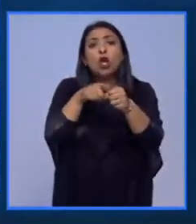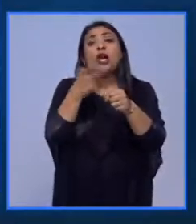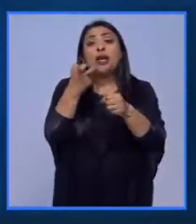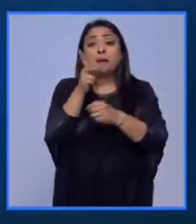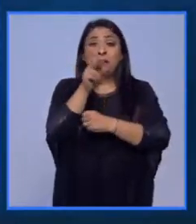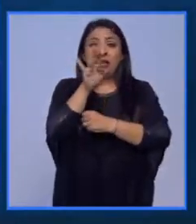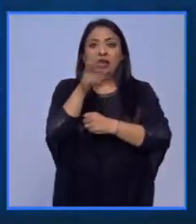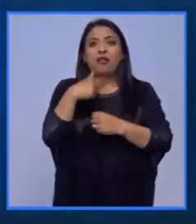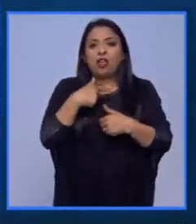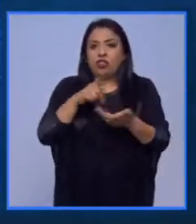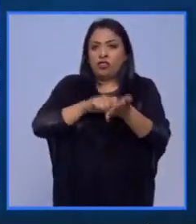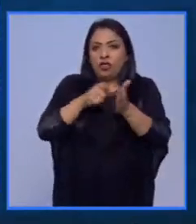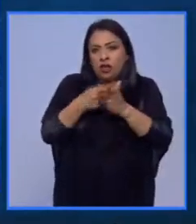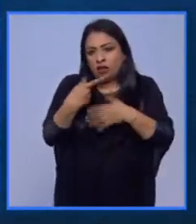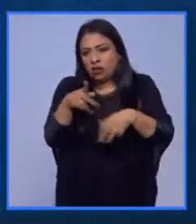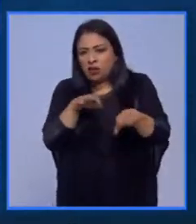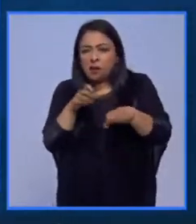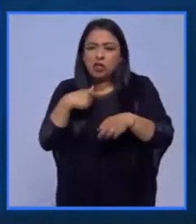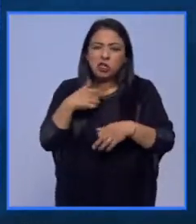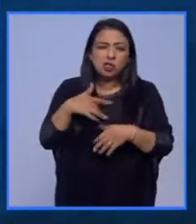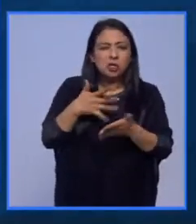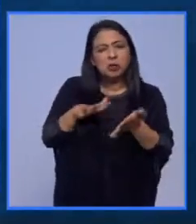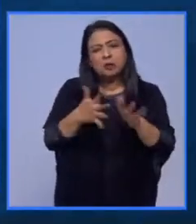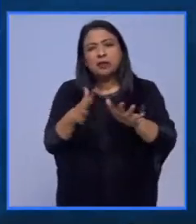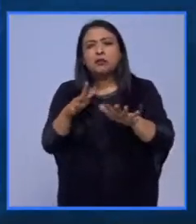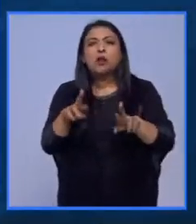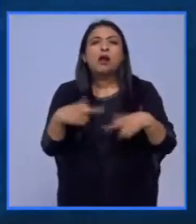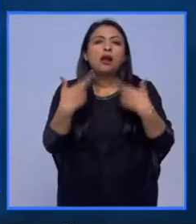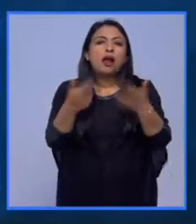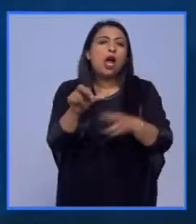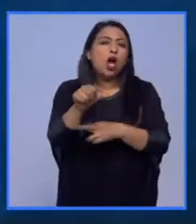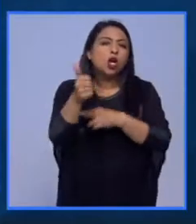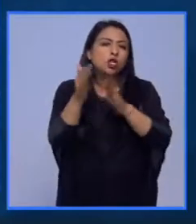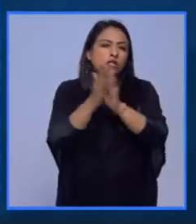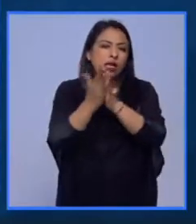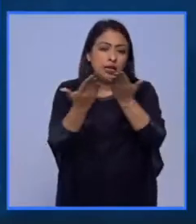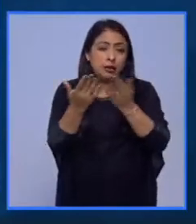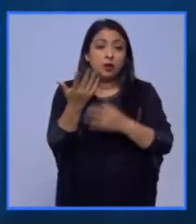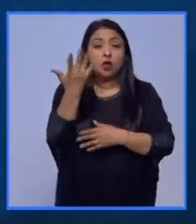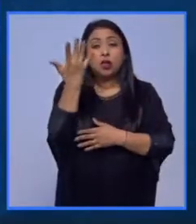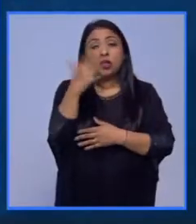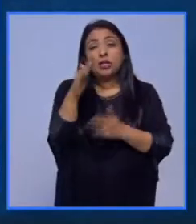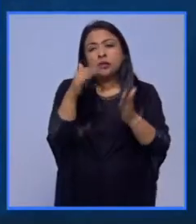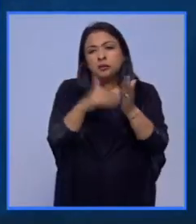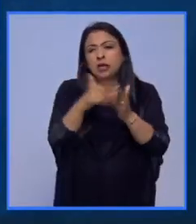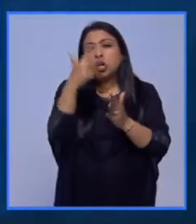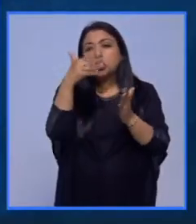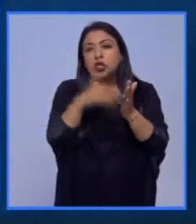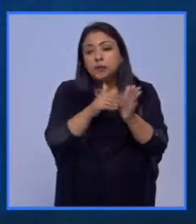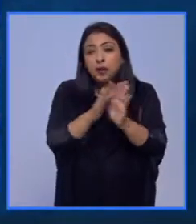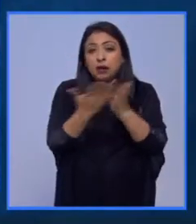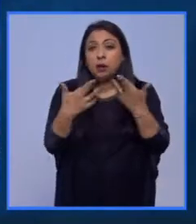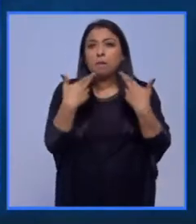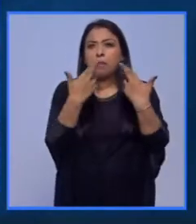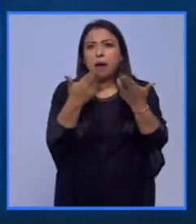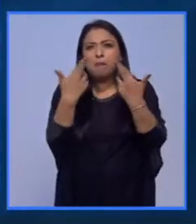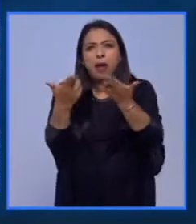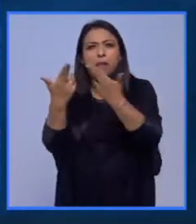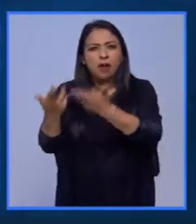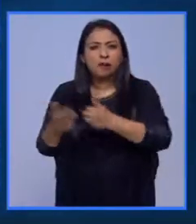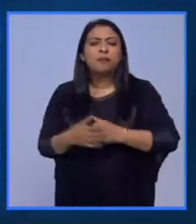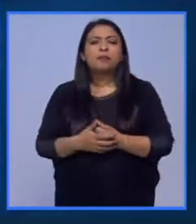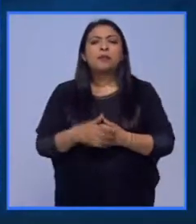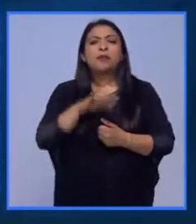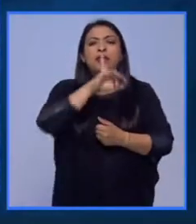técnico. Entonces, yo calculo que vamos a regalar 11 libros, 10.000, 8.000 libros vamos a regalar en estos días. El